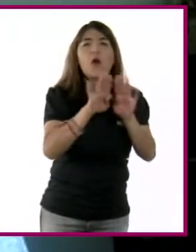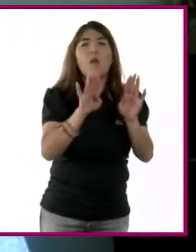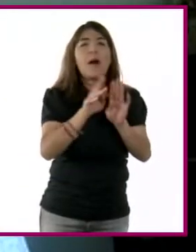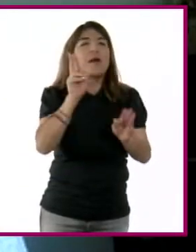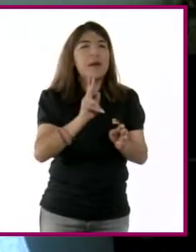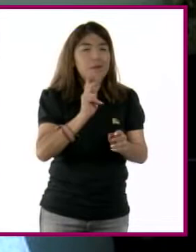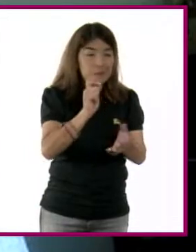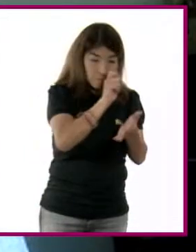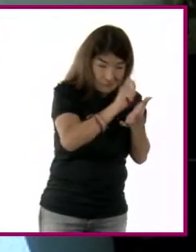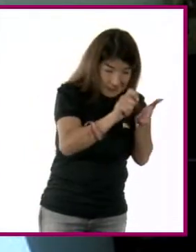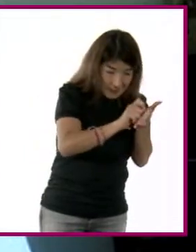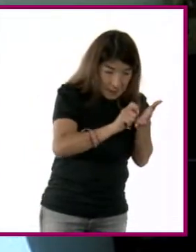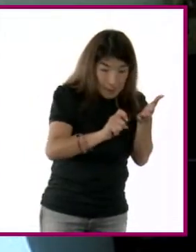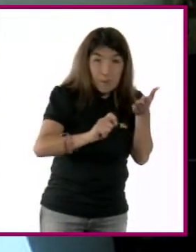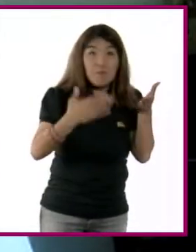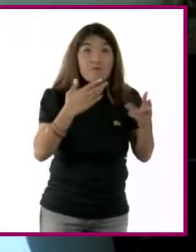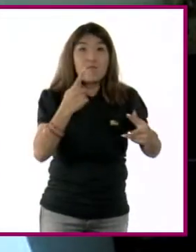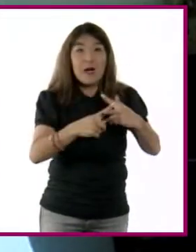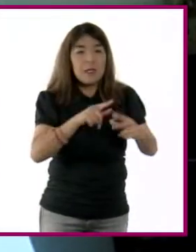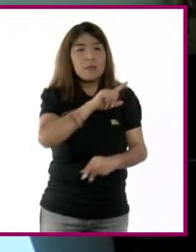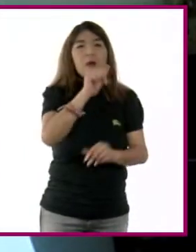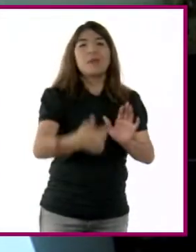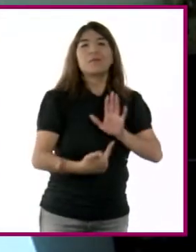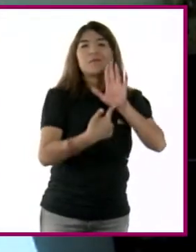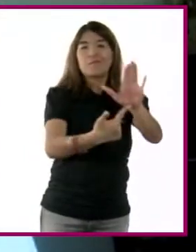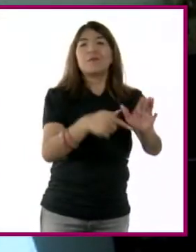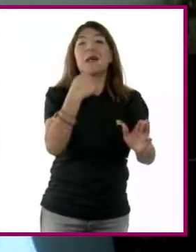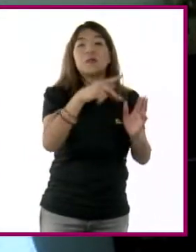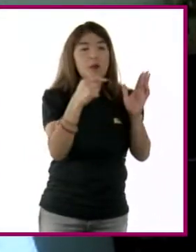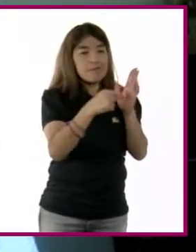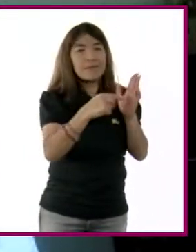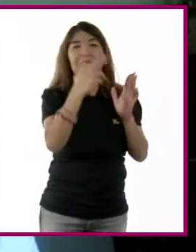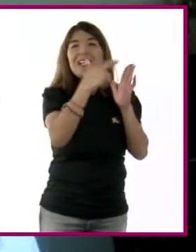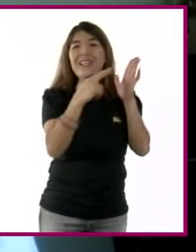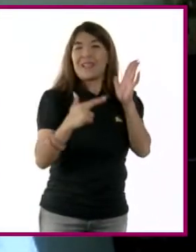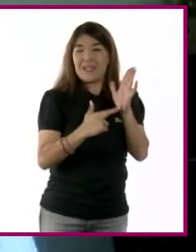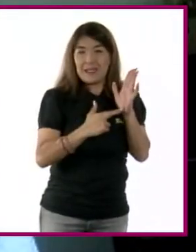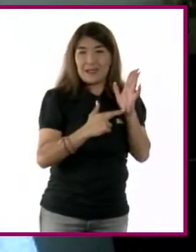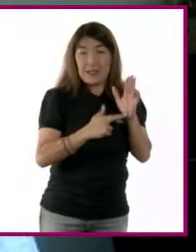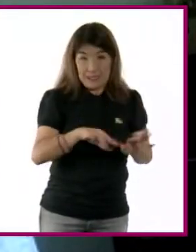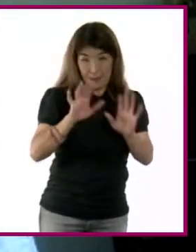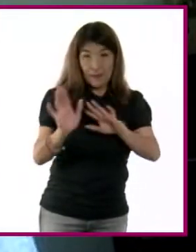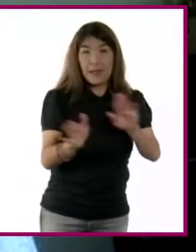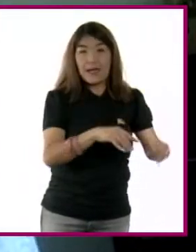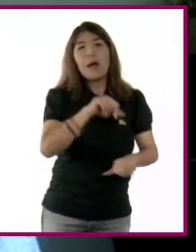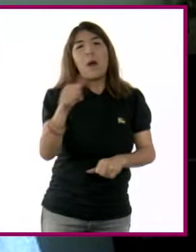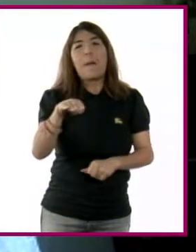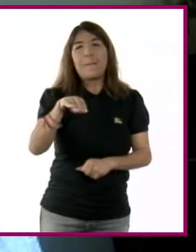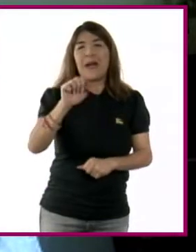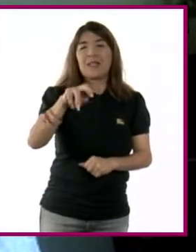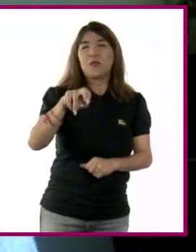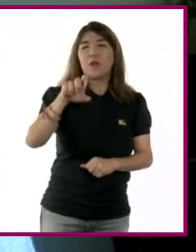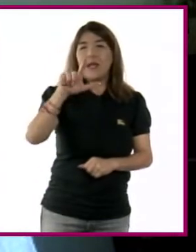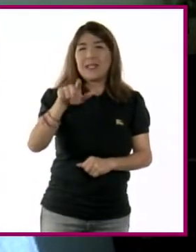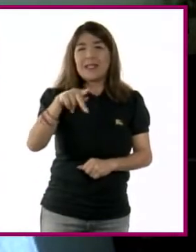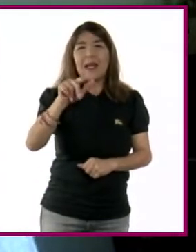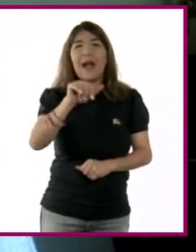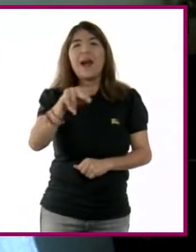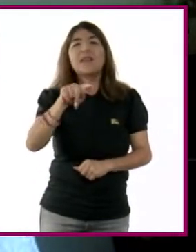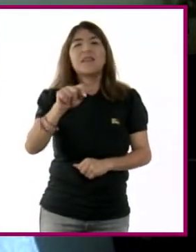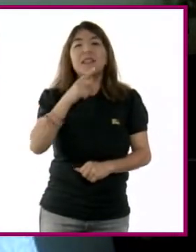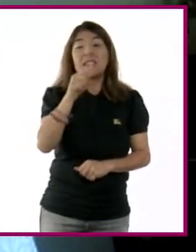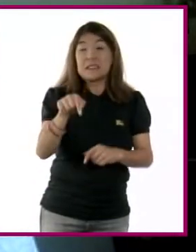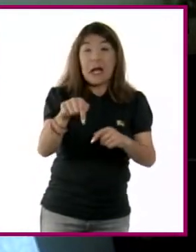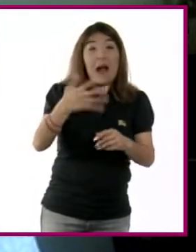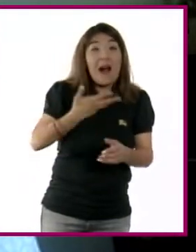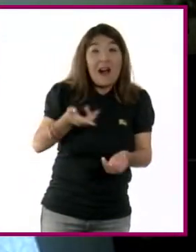para alcanzar verdades a través de la demostración. Y por otro lado, Immanuel Kant decía que la lógica es la ciencia de las